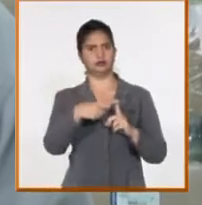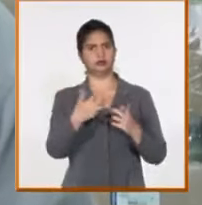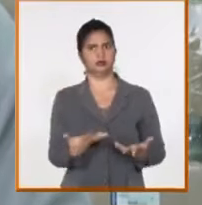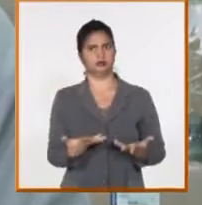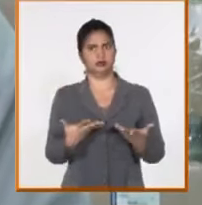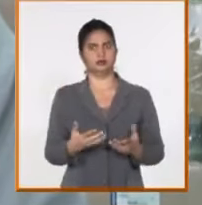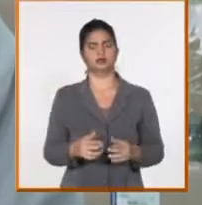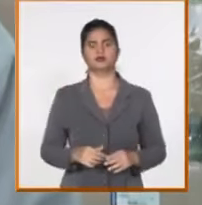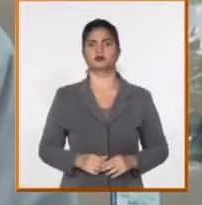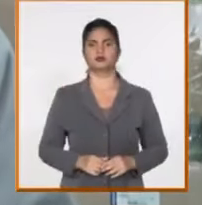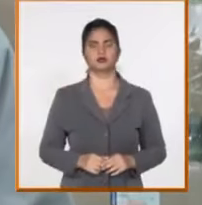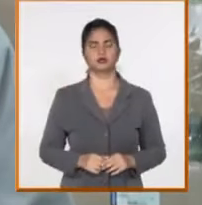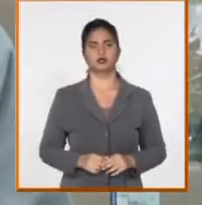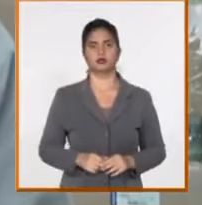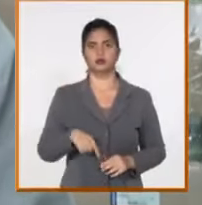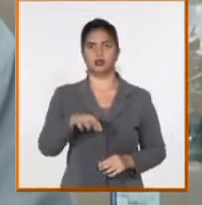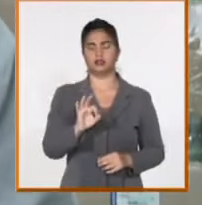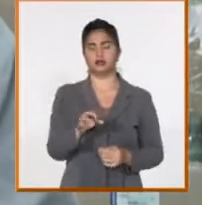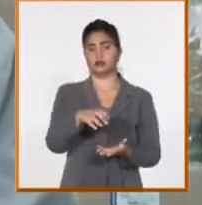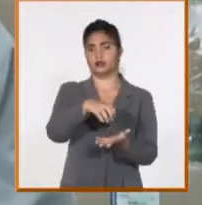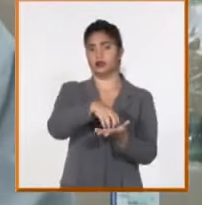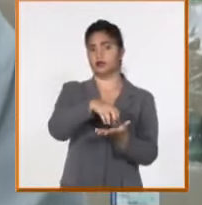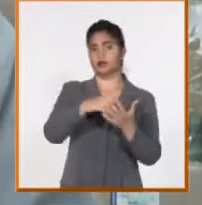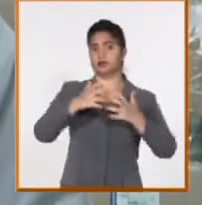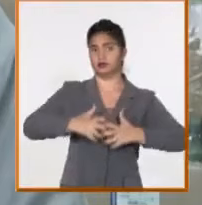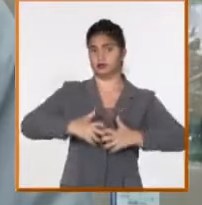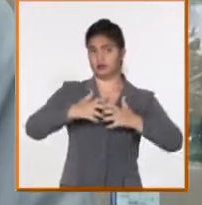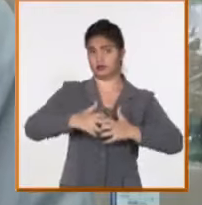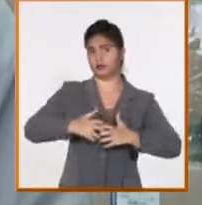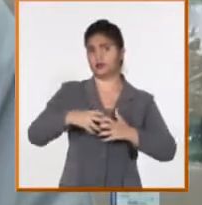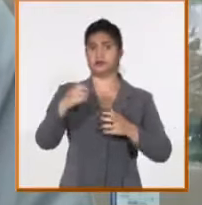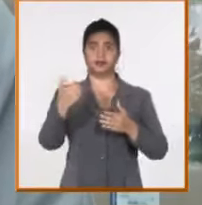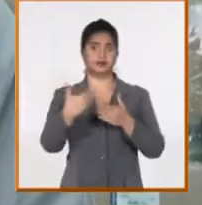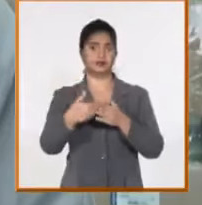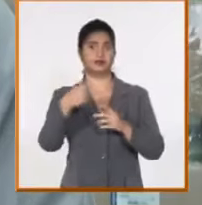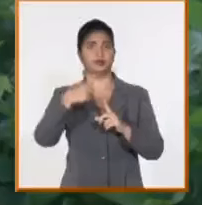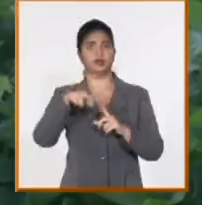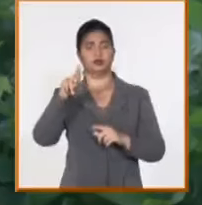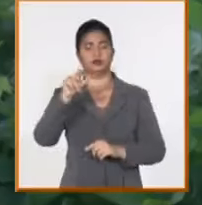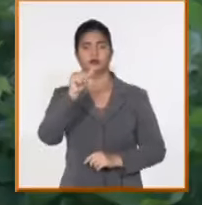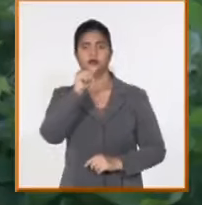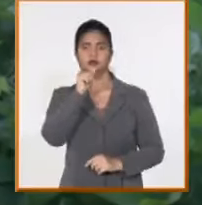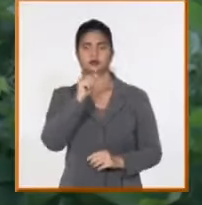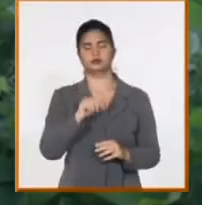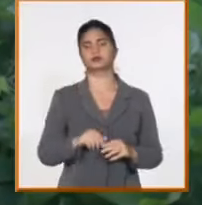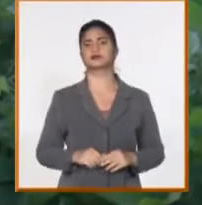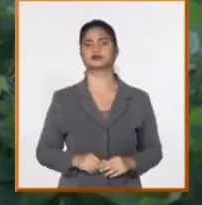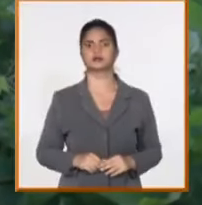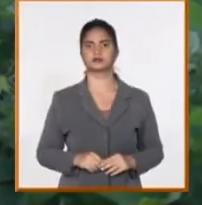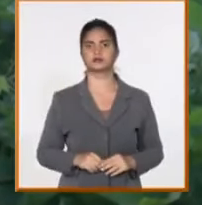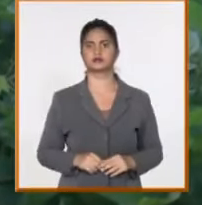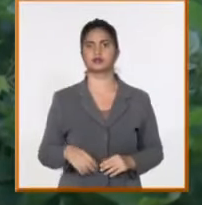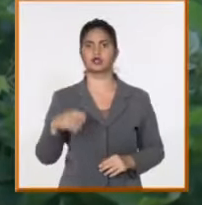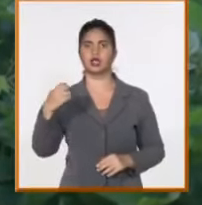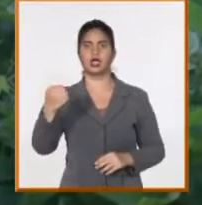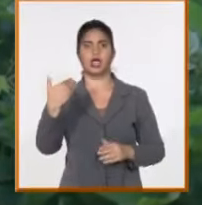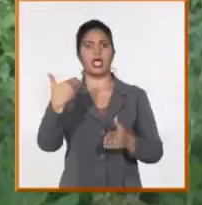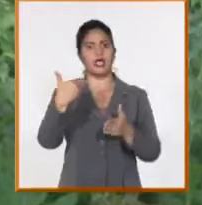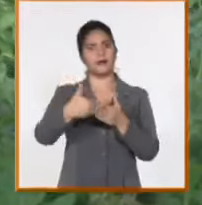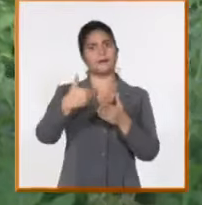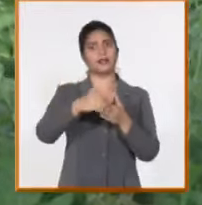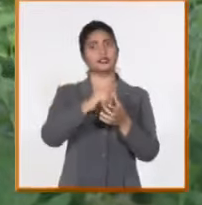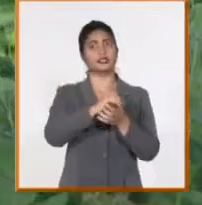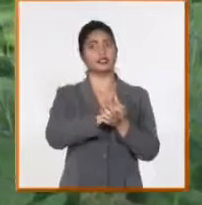para un encadenamiento con con las cadenas de trd y s me fundamentalmente la empresa filial suel hovel de